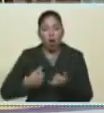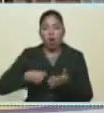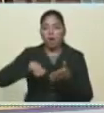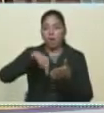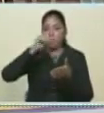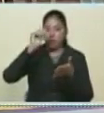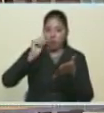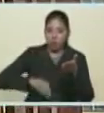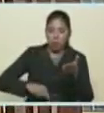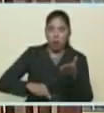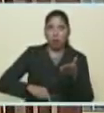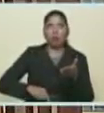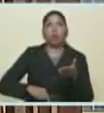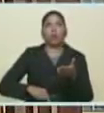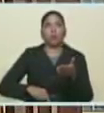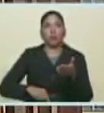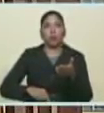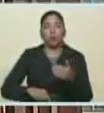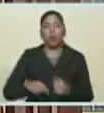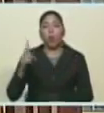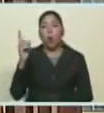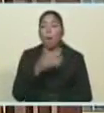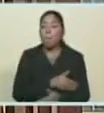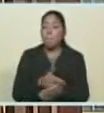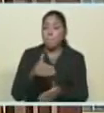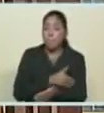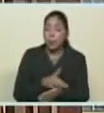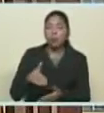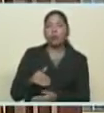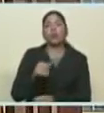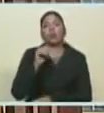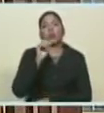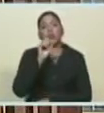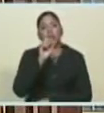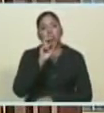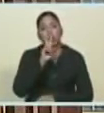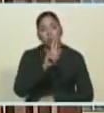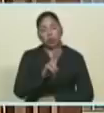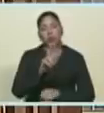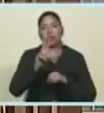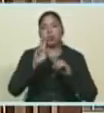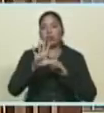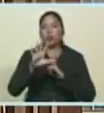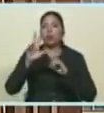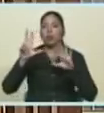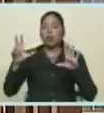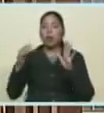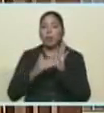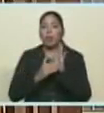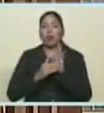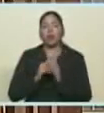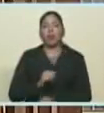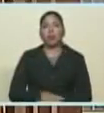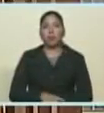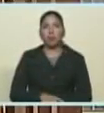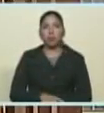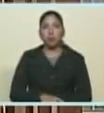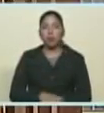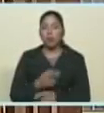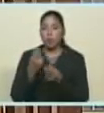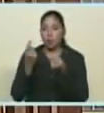queda aprobado el presupuesto de 1.753.000 millones